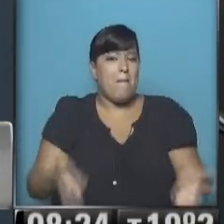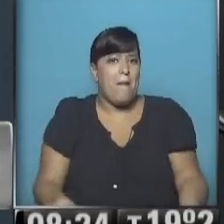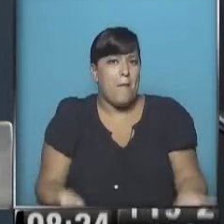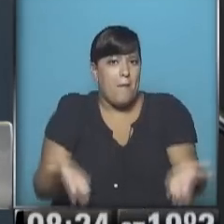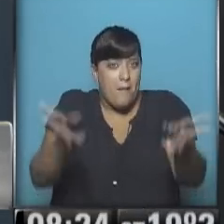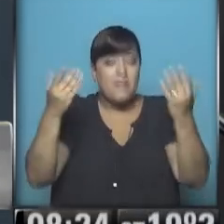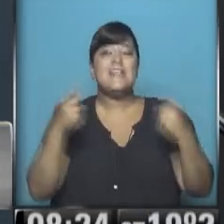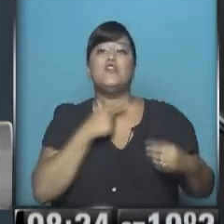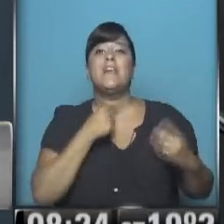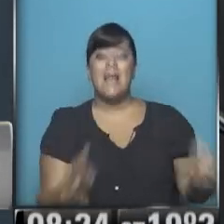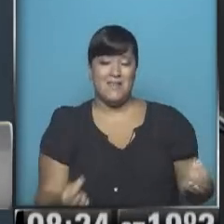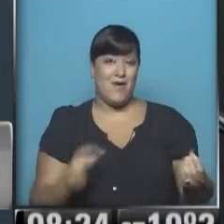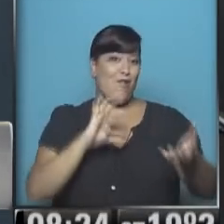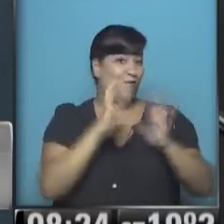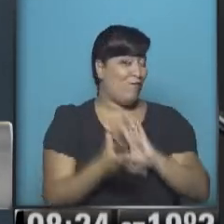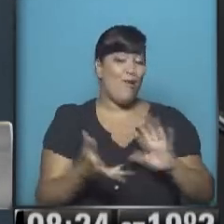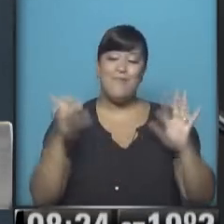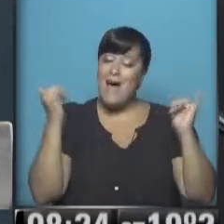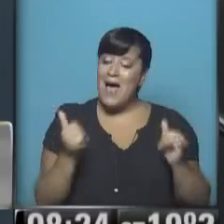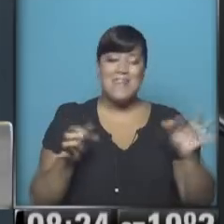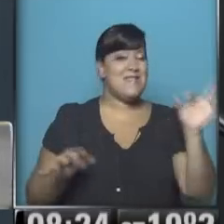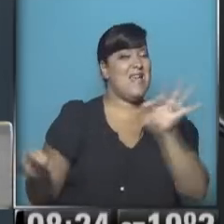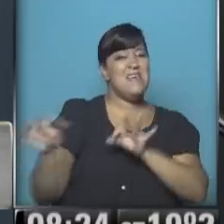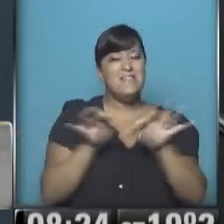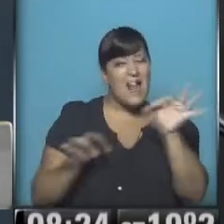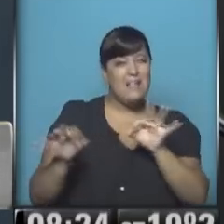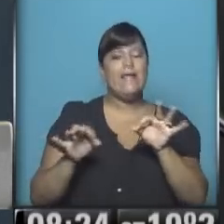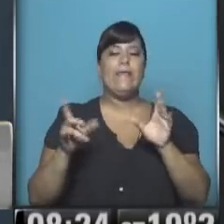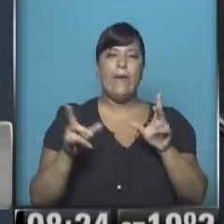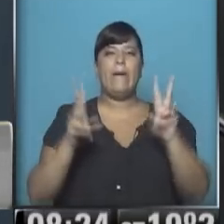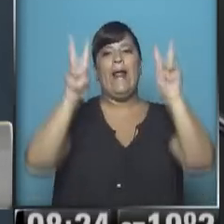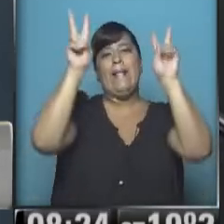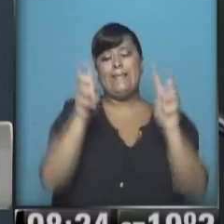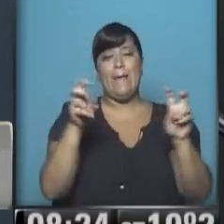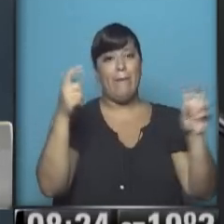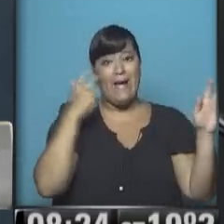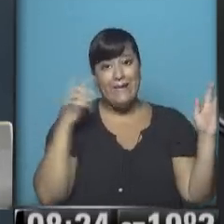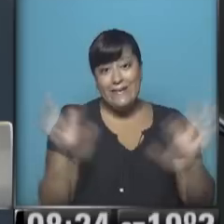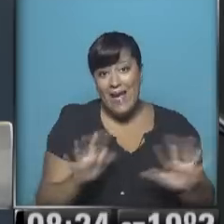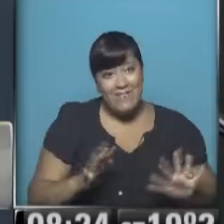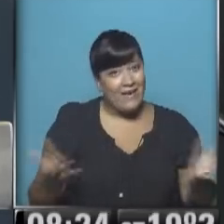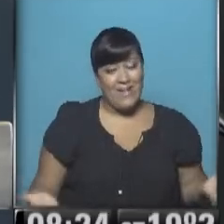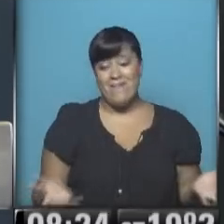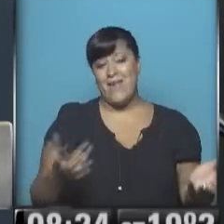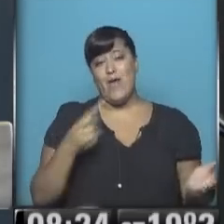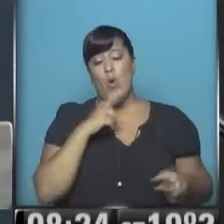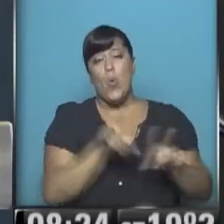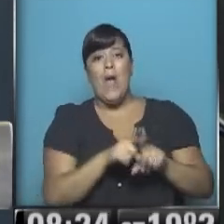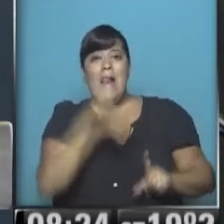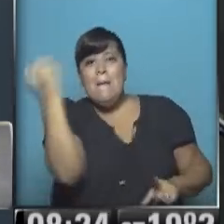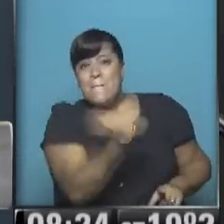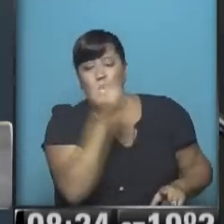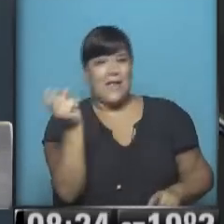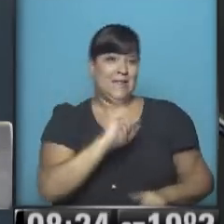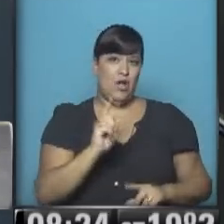se pretende es establecer una estrategia para instalar temas que no tienen absolutamente ningún asidero